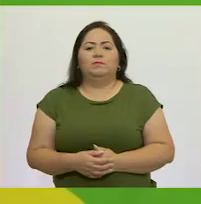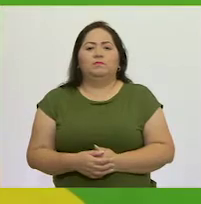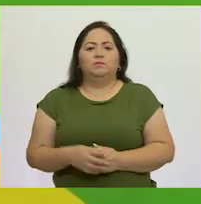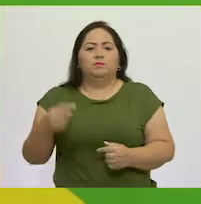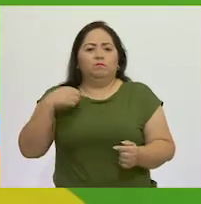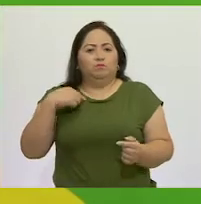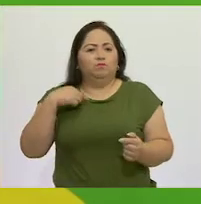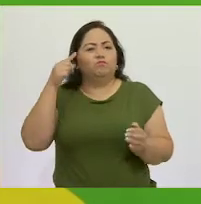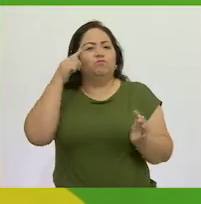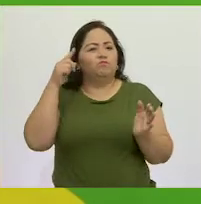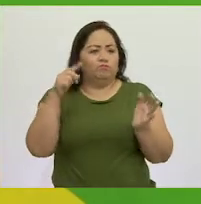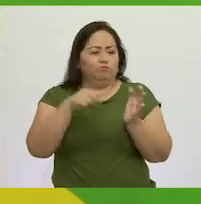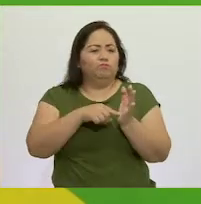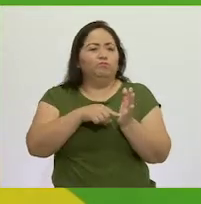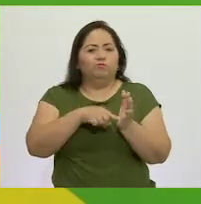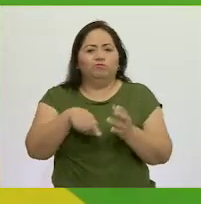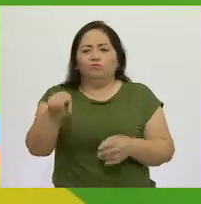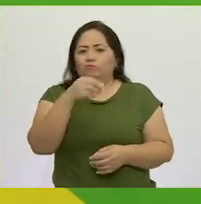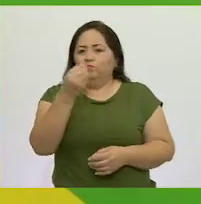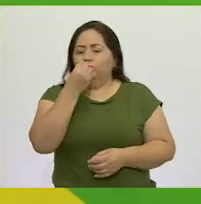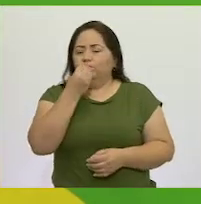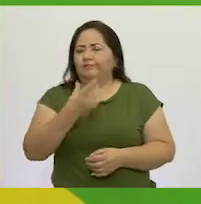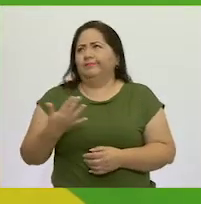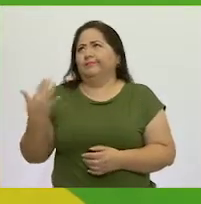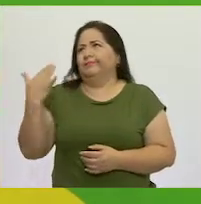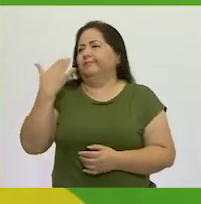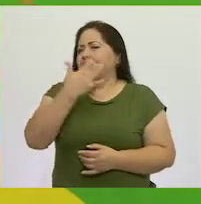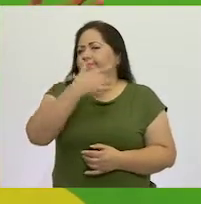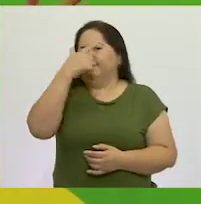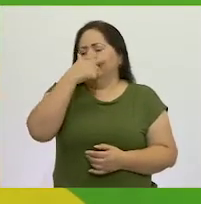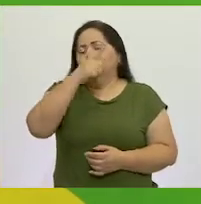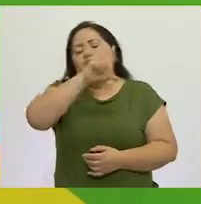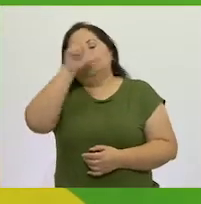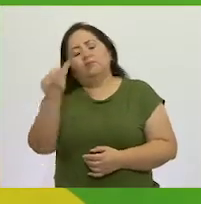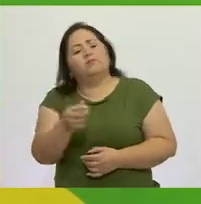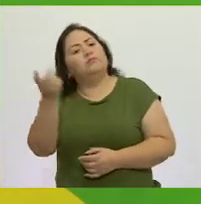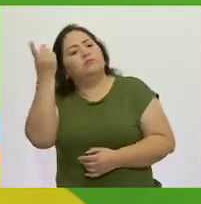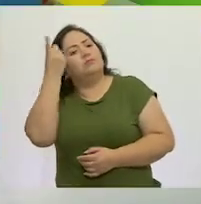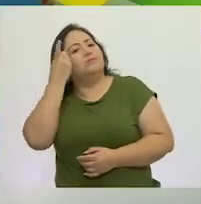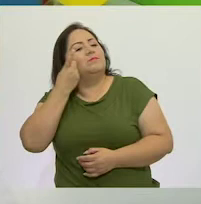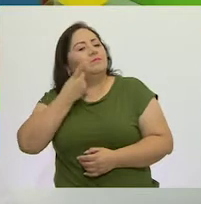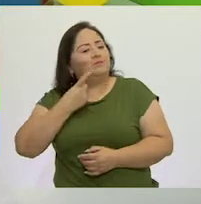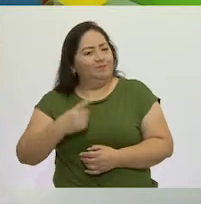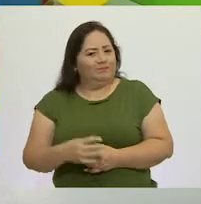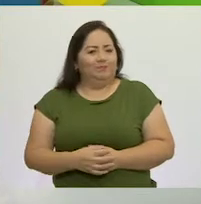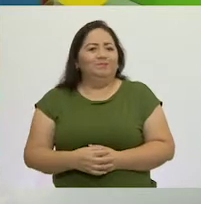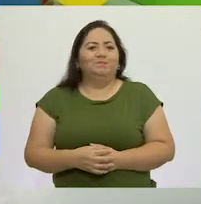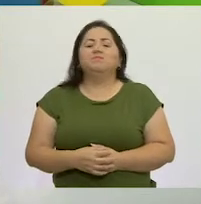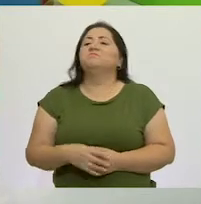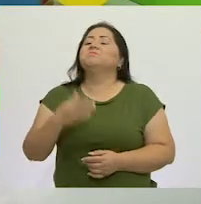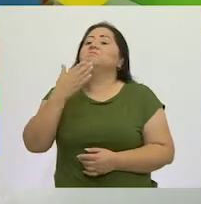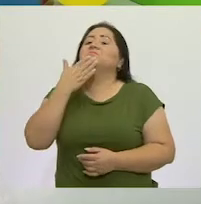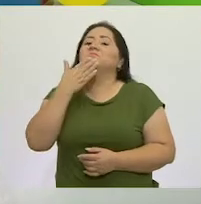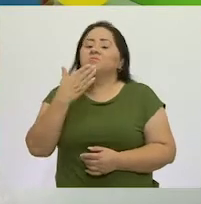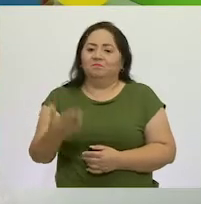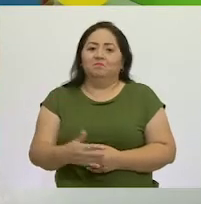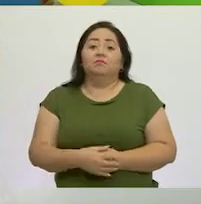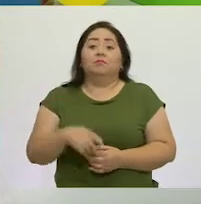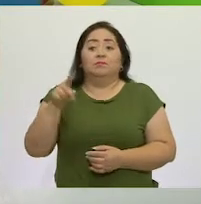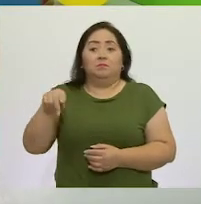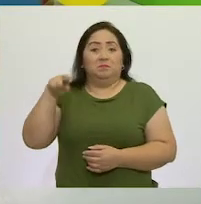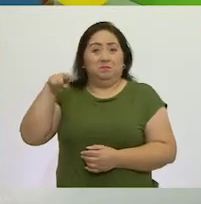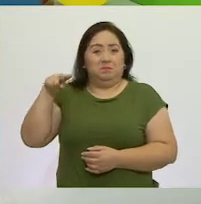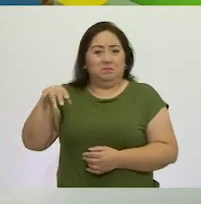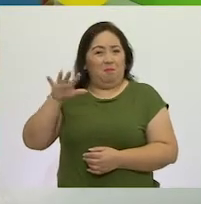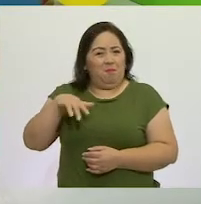Yo creo que van a cenar algo muy sabroso y luego se van a ir a dormir. Ay, muy bien. Pues la pintura